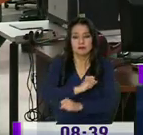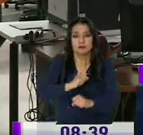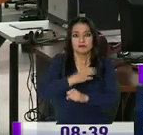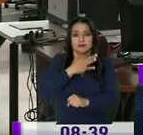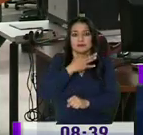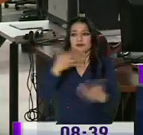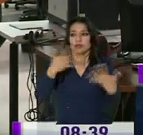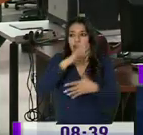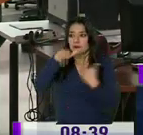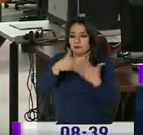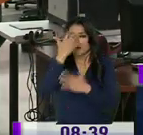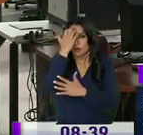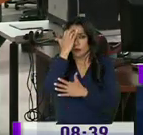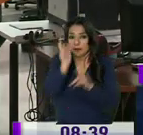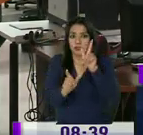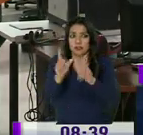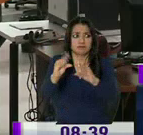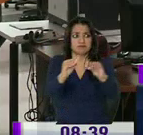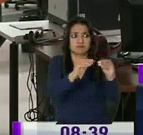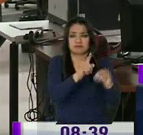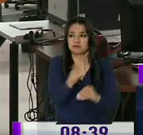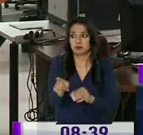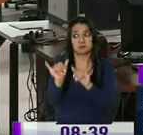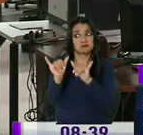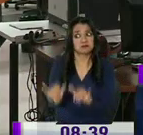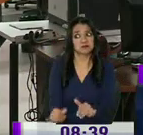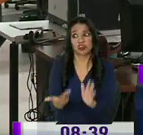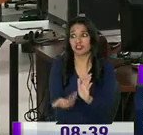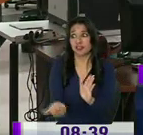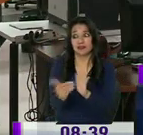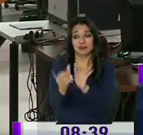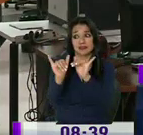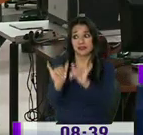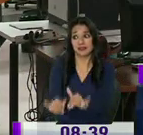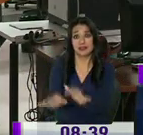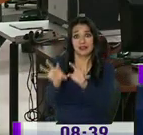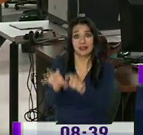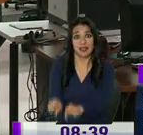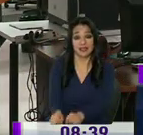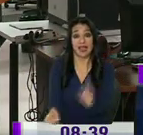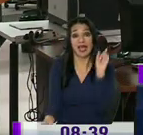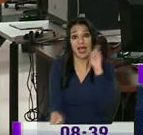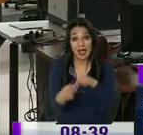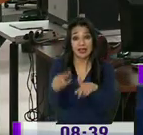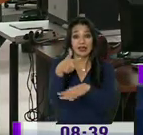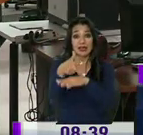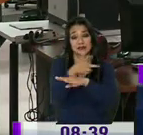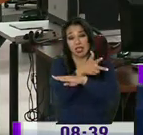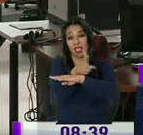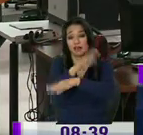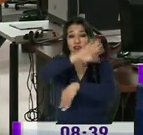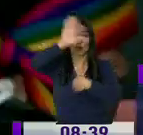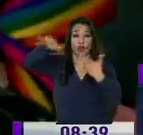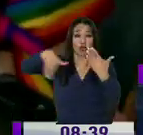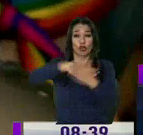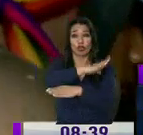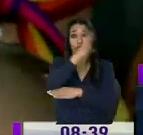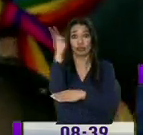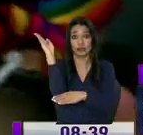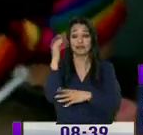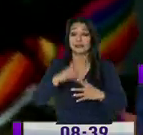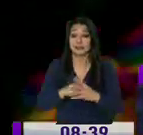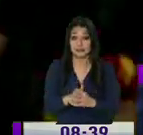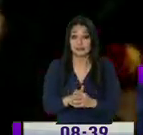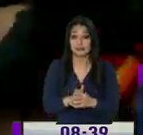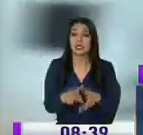preocupamos. Había rumores de que no nos iban a dejar salir de ahí mientras no se esté transmitiendo constantemente lo que pasaba. Por esas mismas